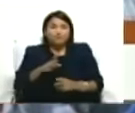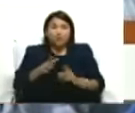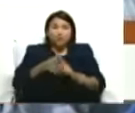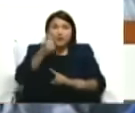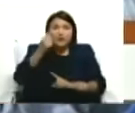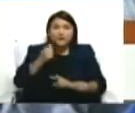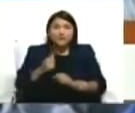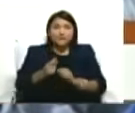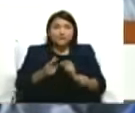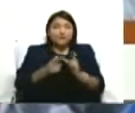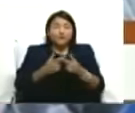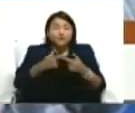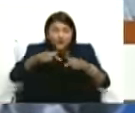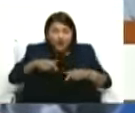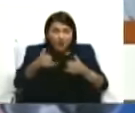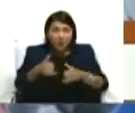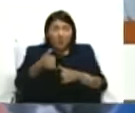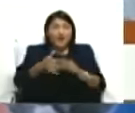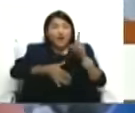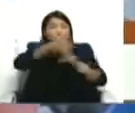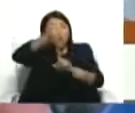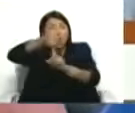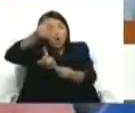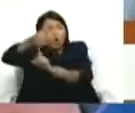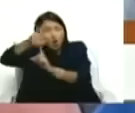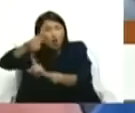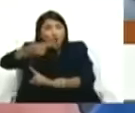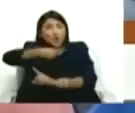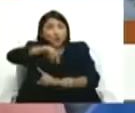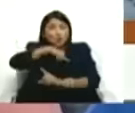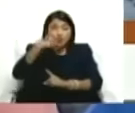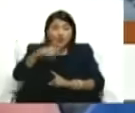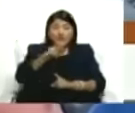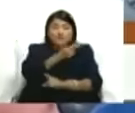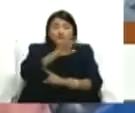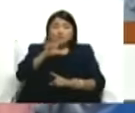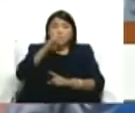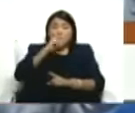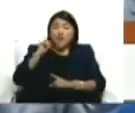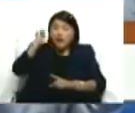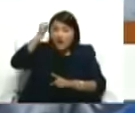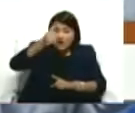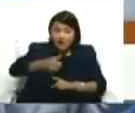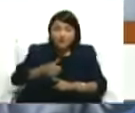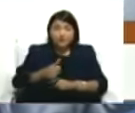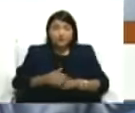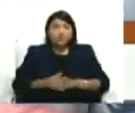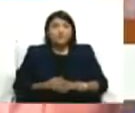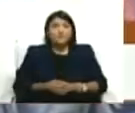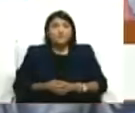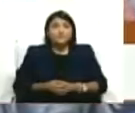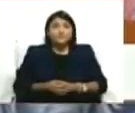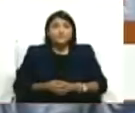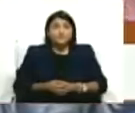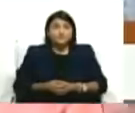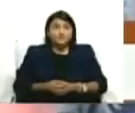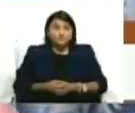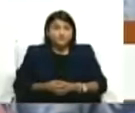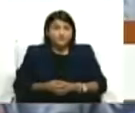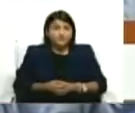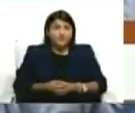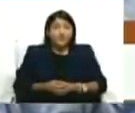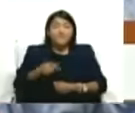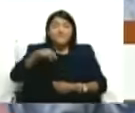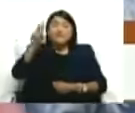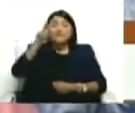Los grandes logros que hemos tenido en estos 25 años, las metas del milenio, uno de los primeros en alcanzarlo